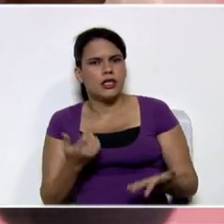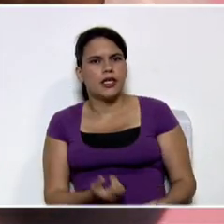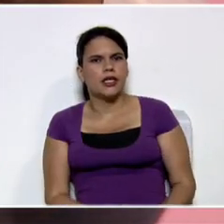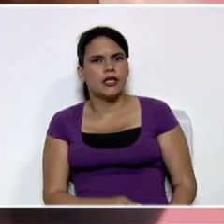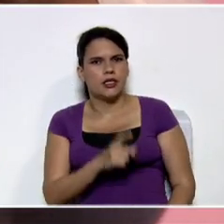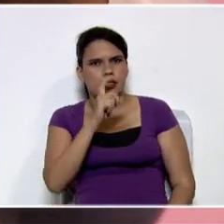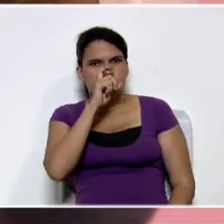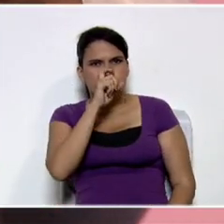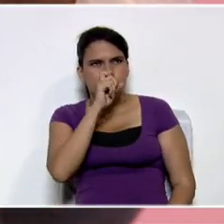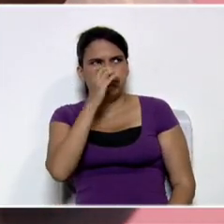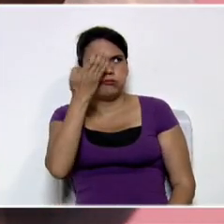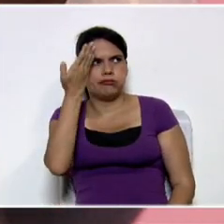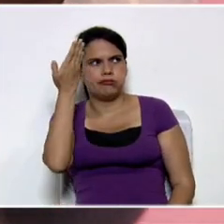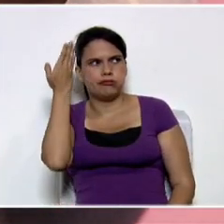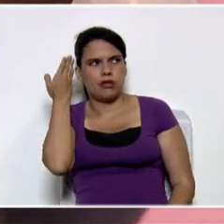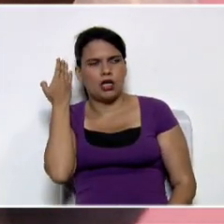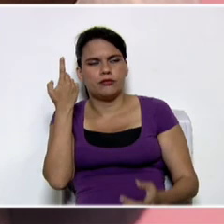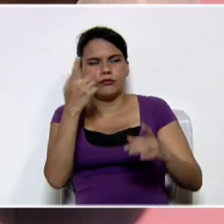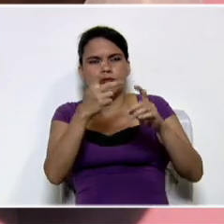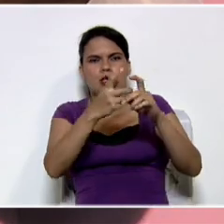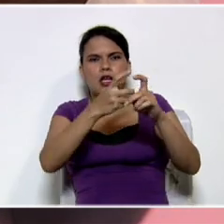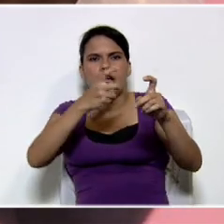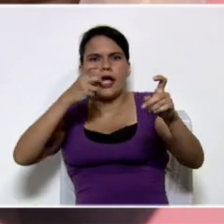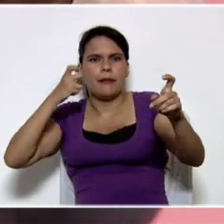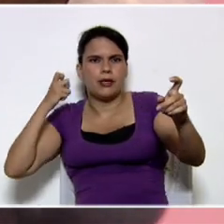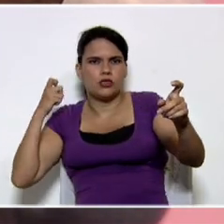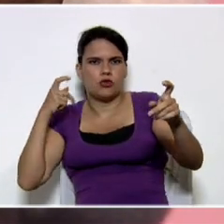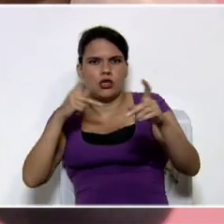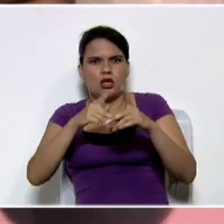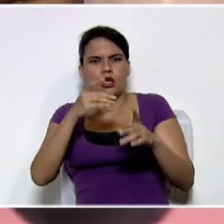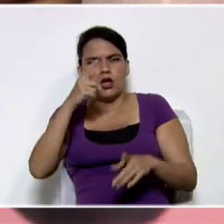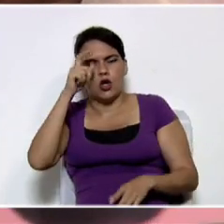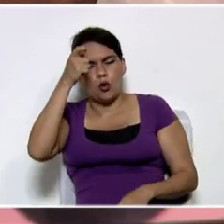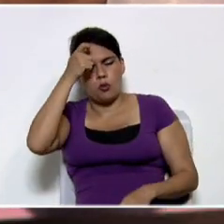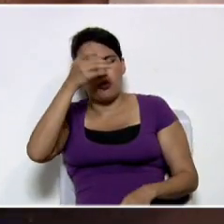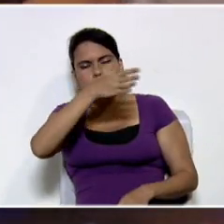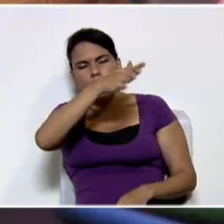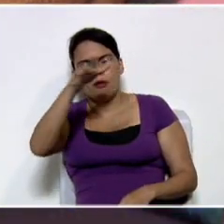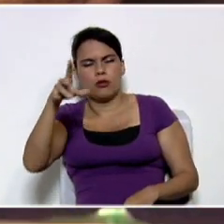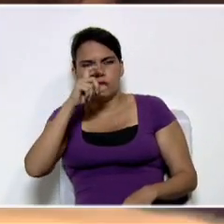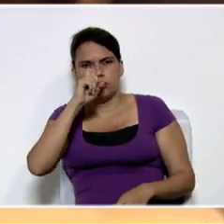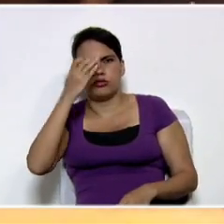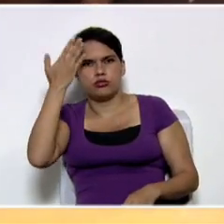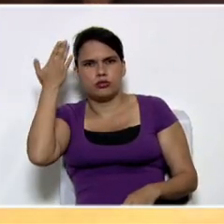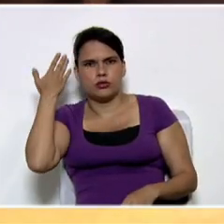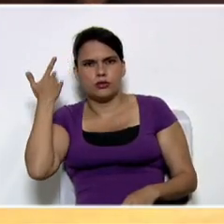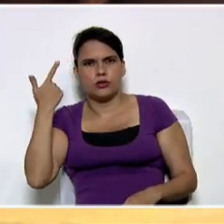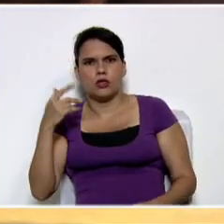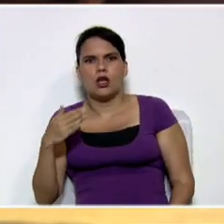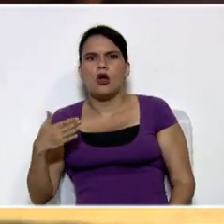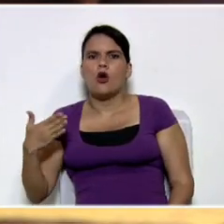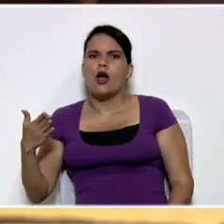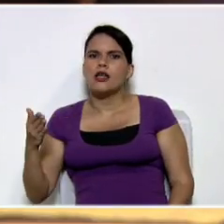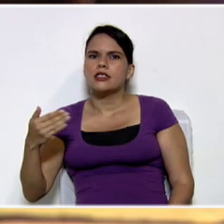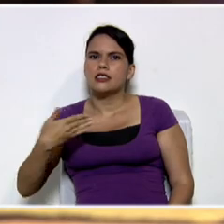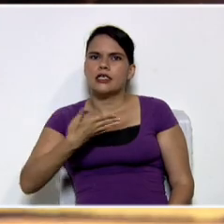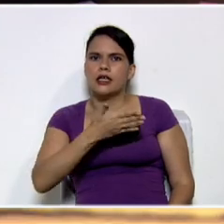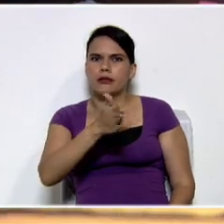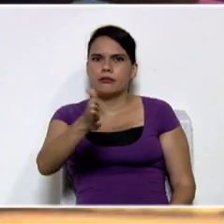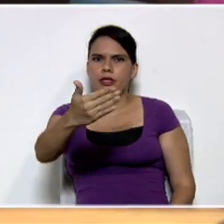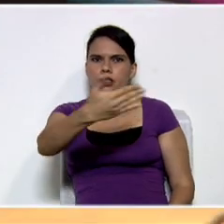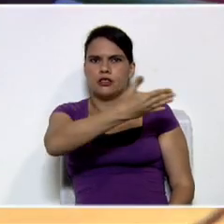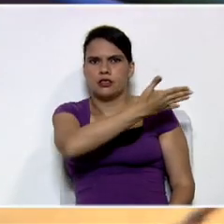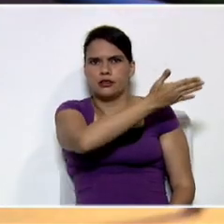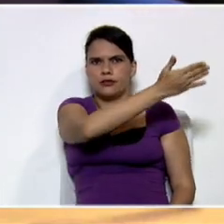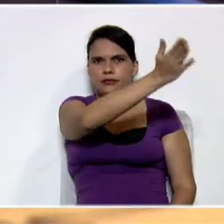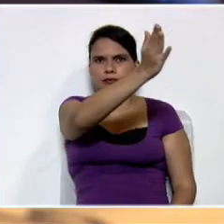en el Cerro Pintado también podemos observar, como es la serpiente. Uno de los petroglifos parece